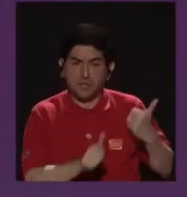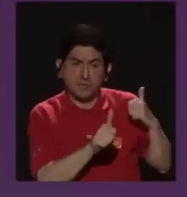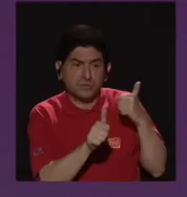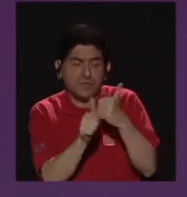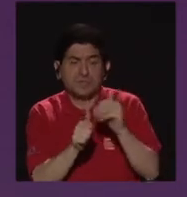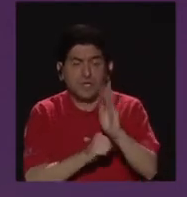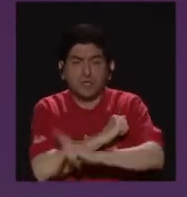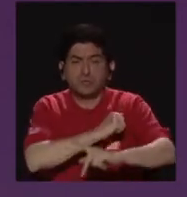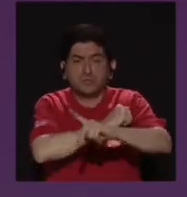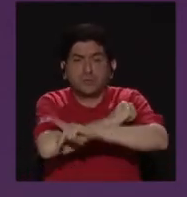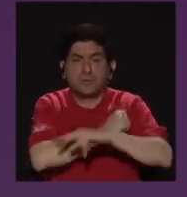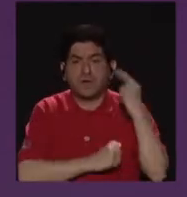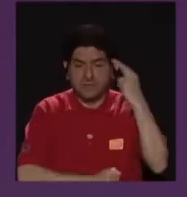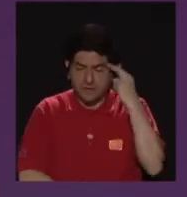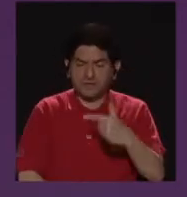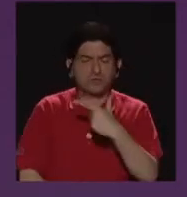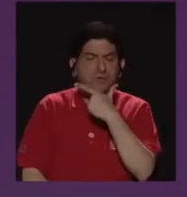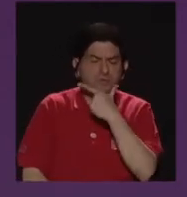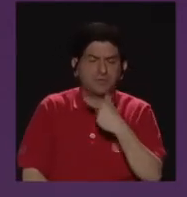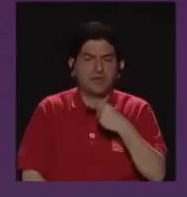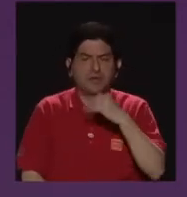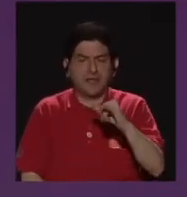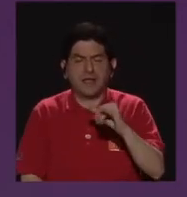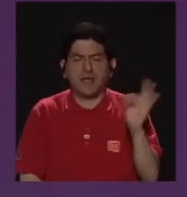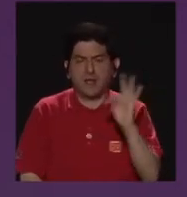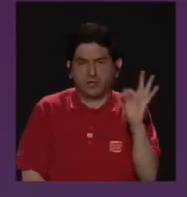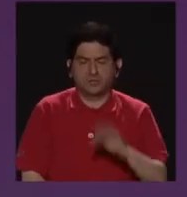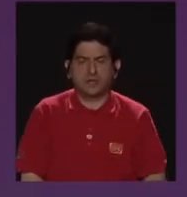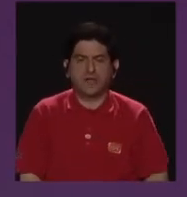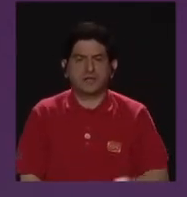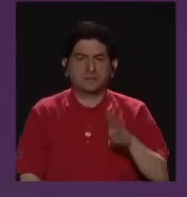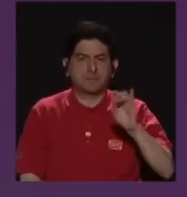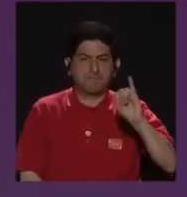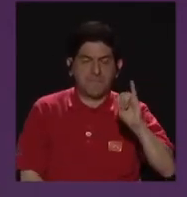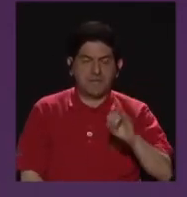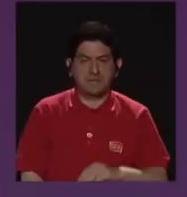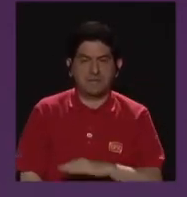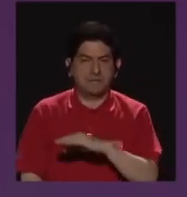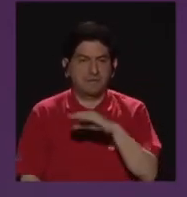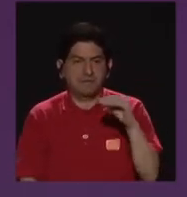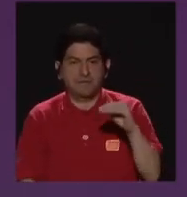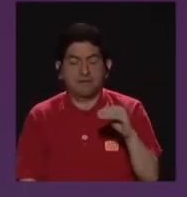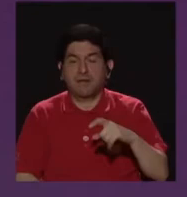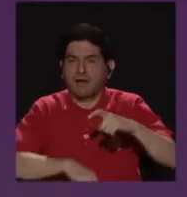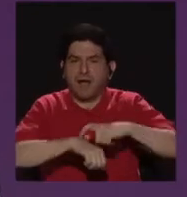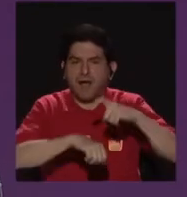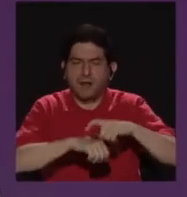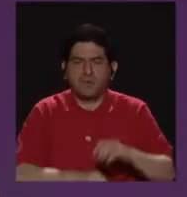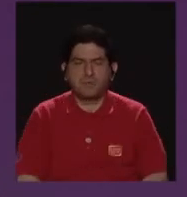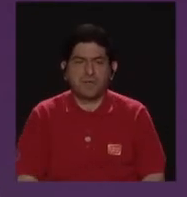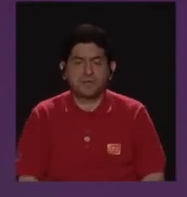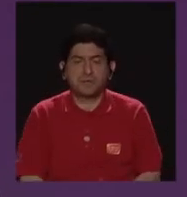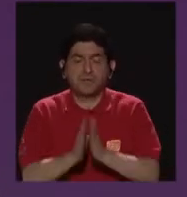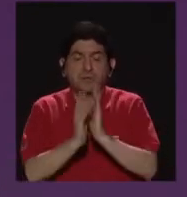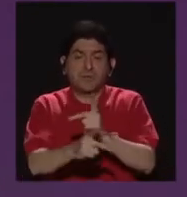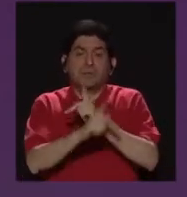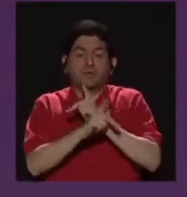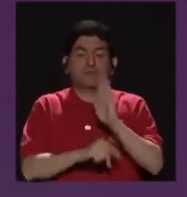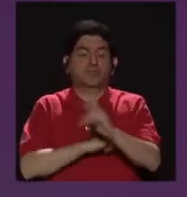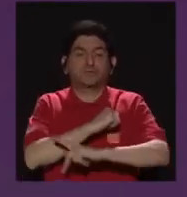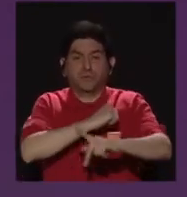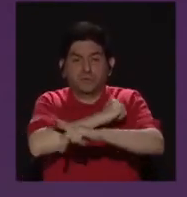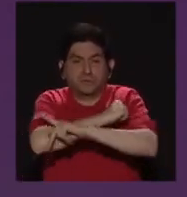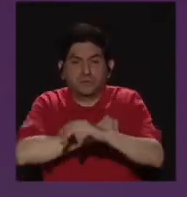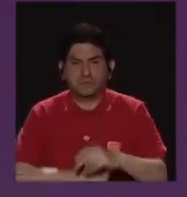países verdad por ser lesbianas gays trans bisexuales y a la hora de ser refugiados en sus países lo que